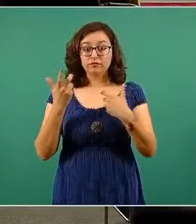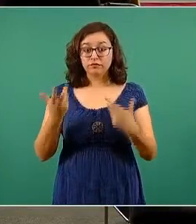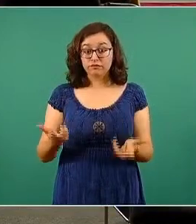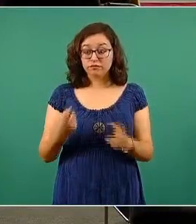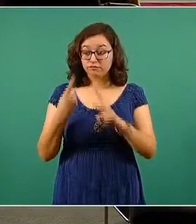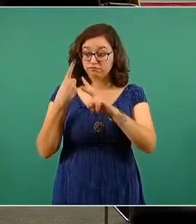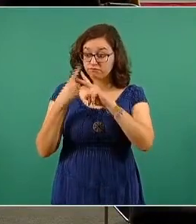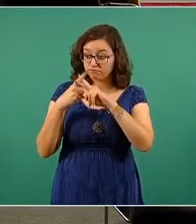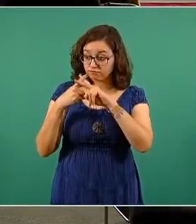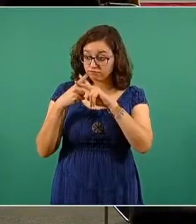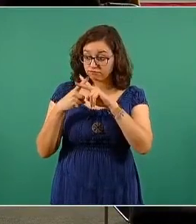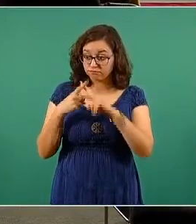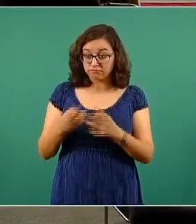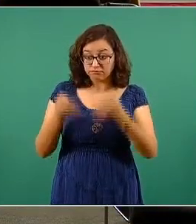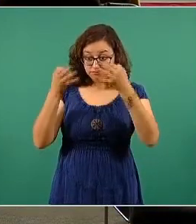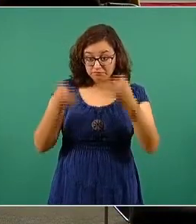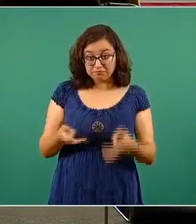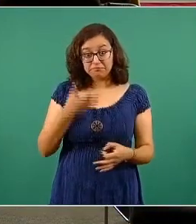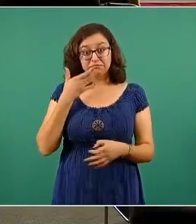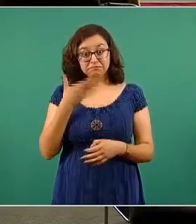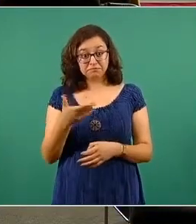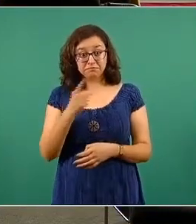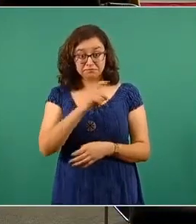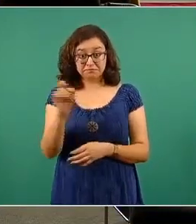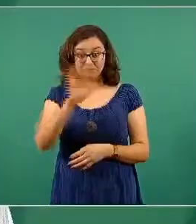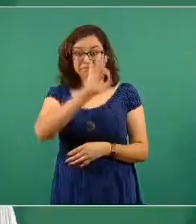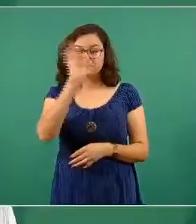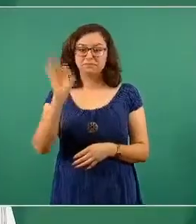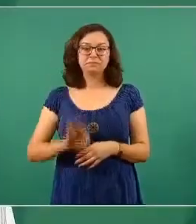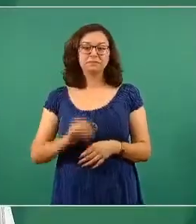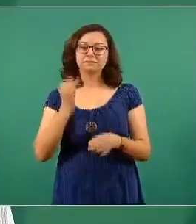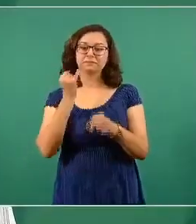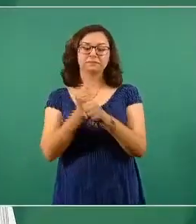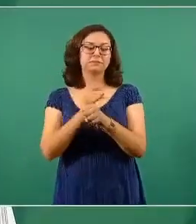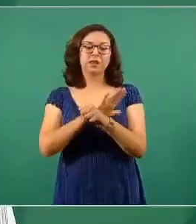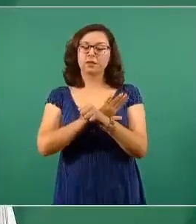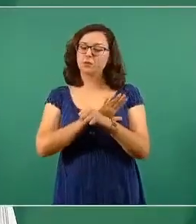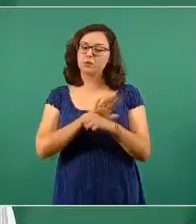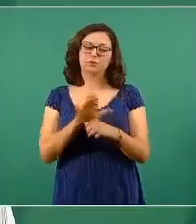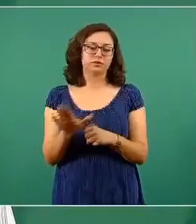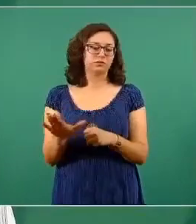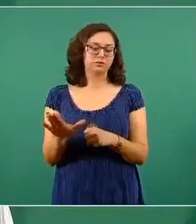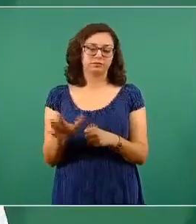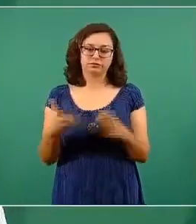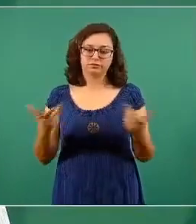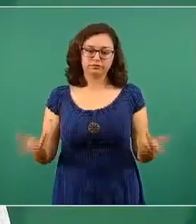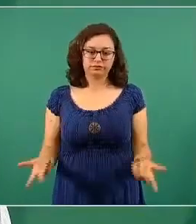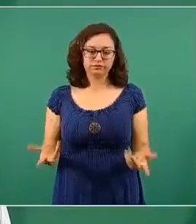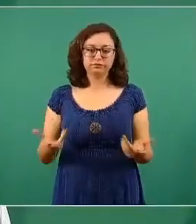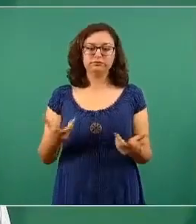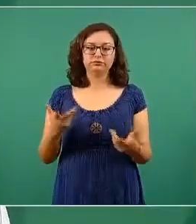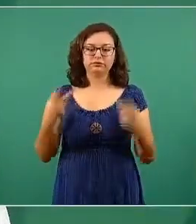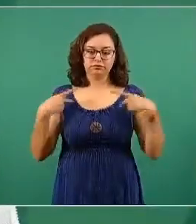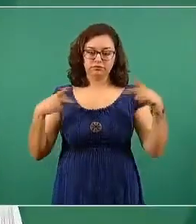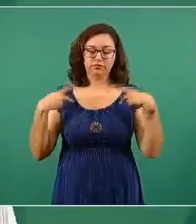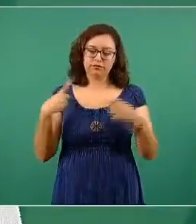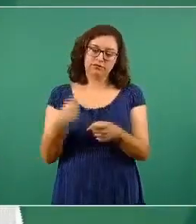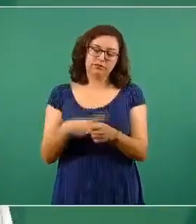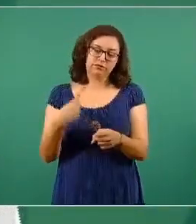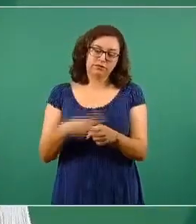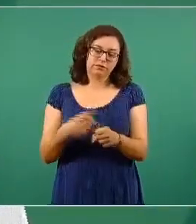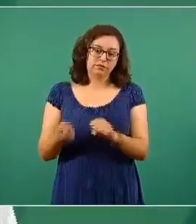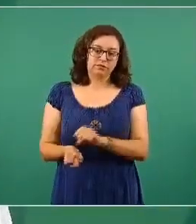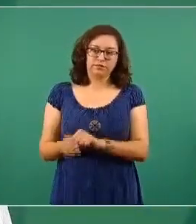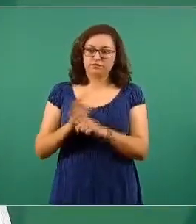la estadística del 100% de los casos. Estamos hablando obviamente de las personas que se contagian y enferman de COVID. Y esto es